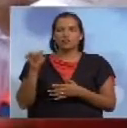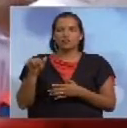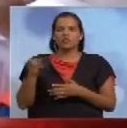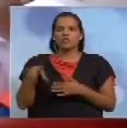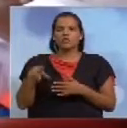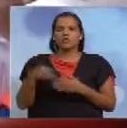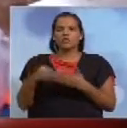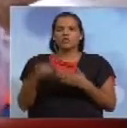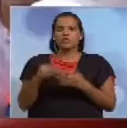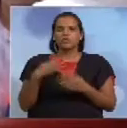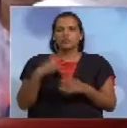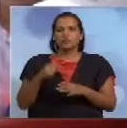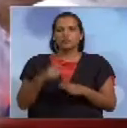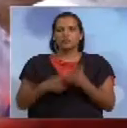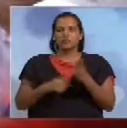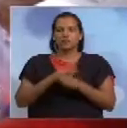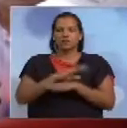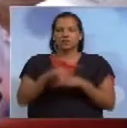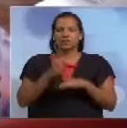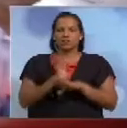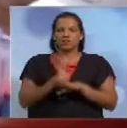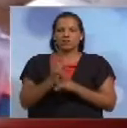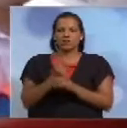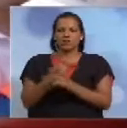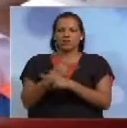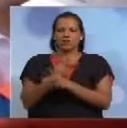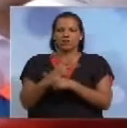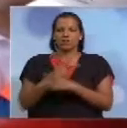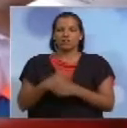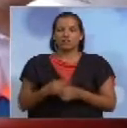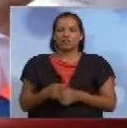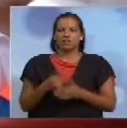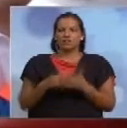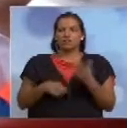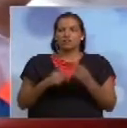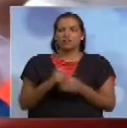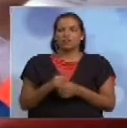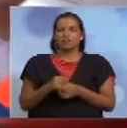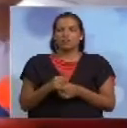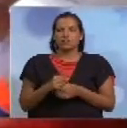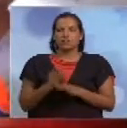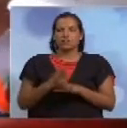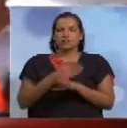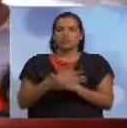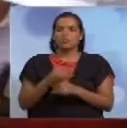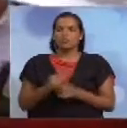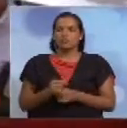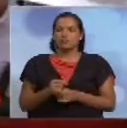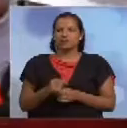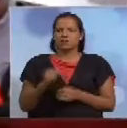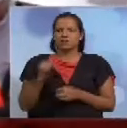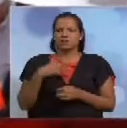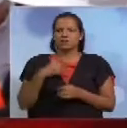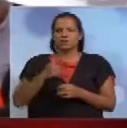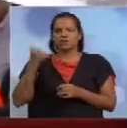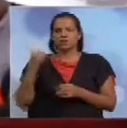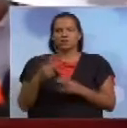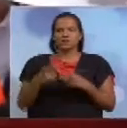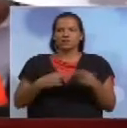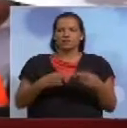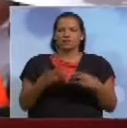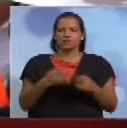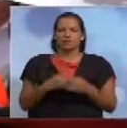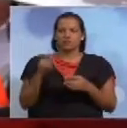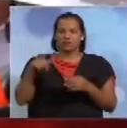los ecuatorianos y el patrimonio que produce. Hay activos que no generan producción inmediata, otras obras de